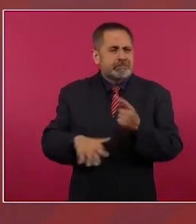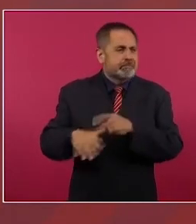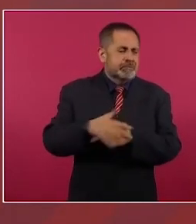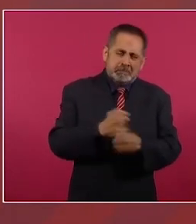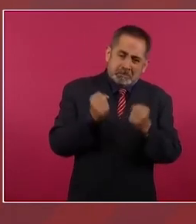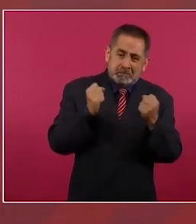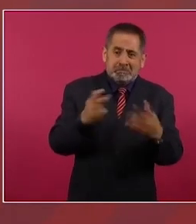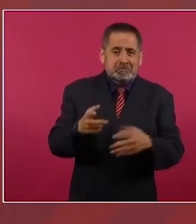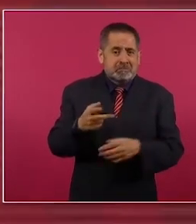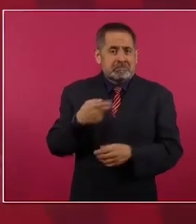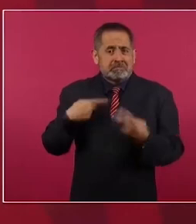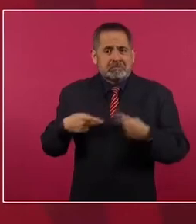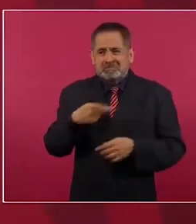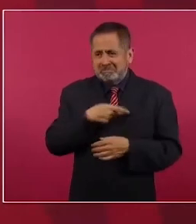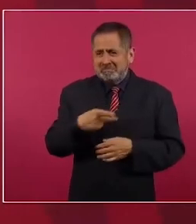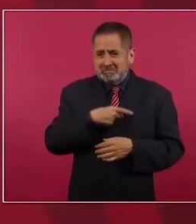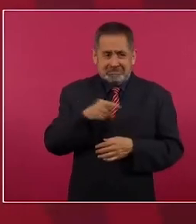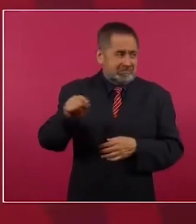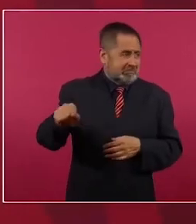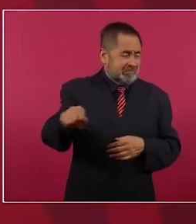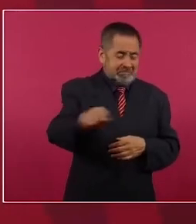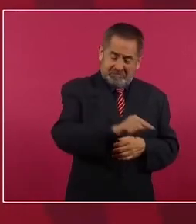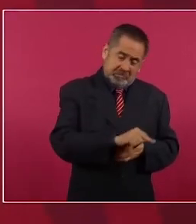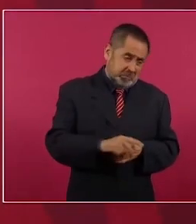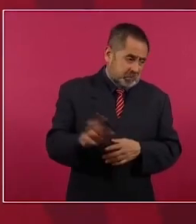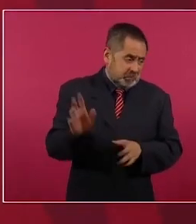pobreza en que vive la gente.